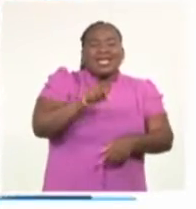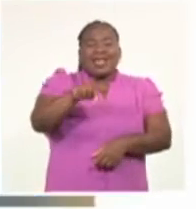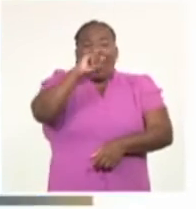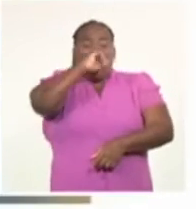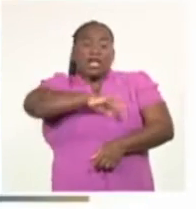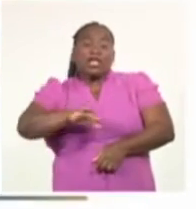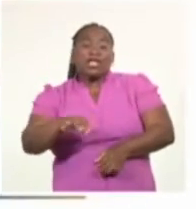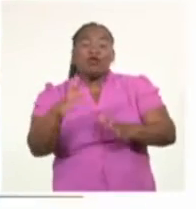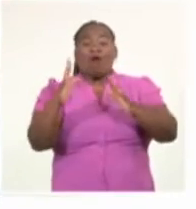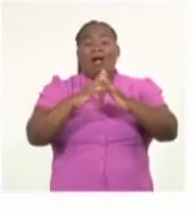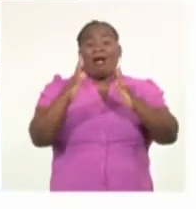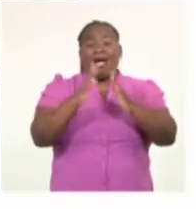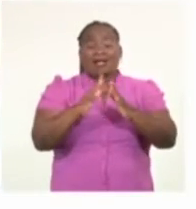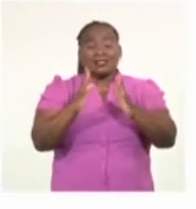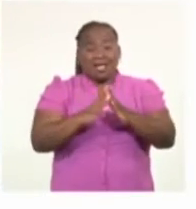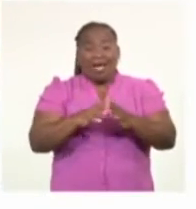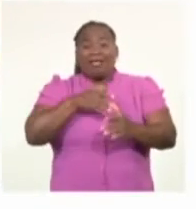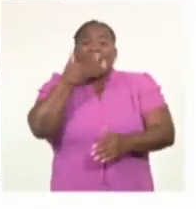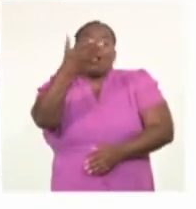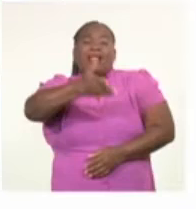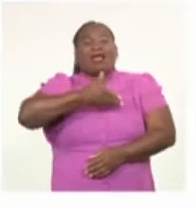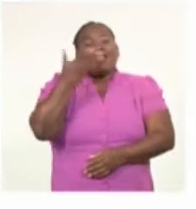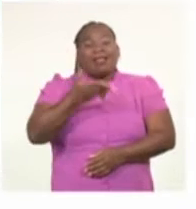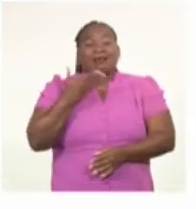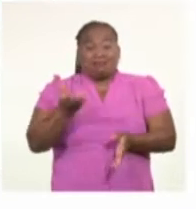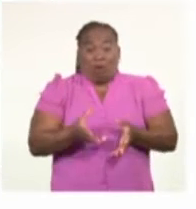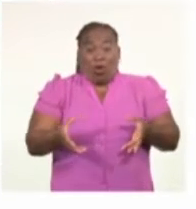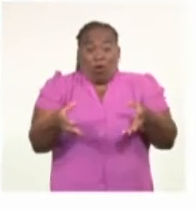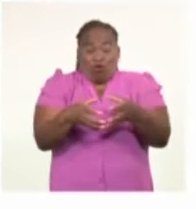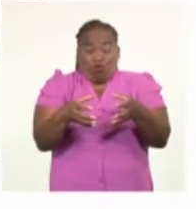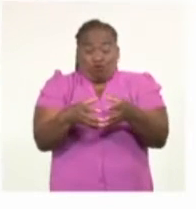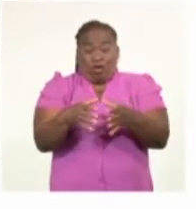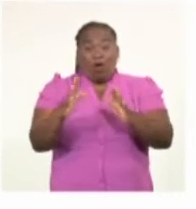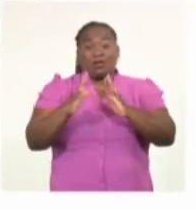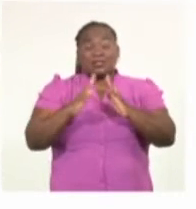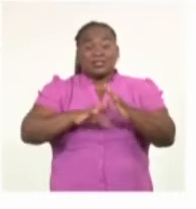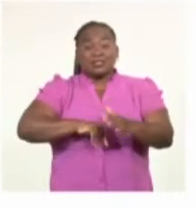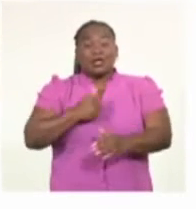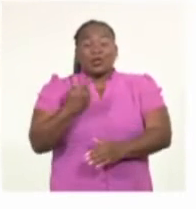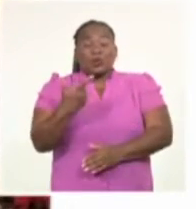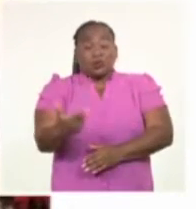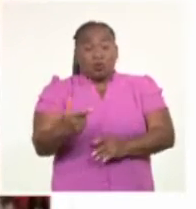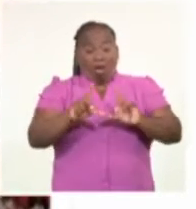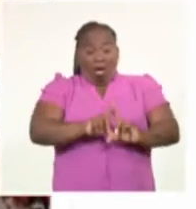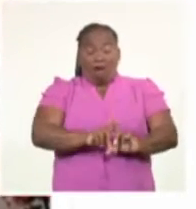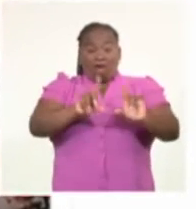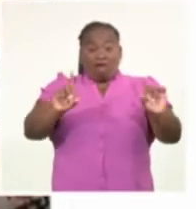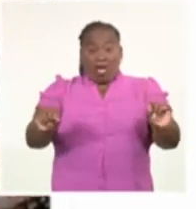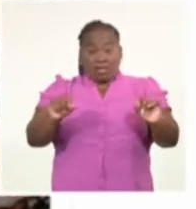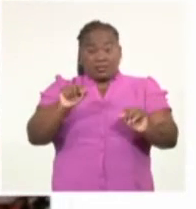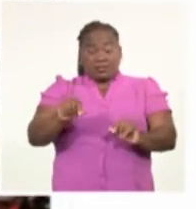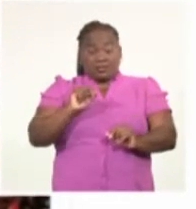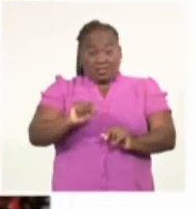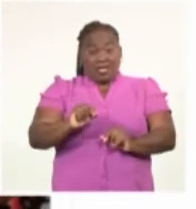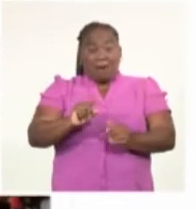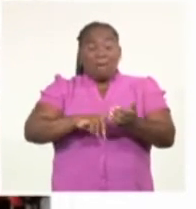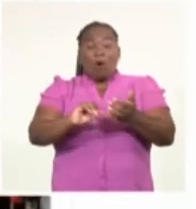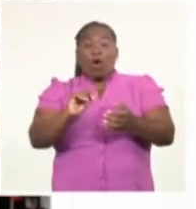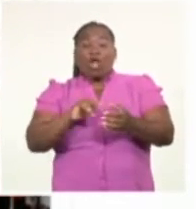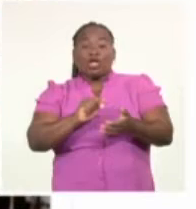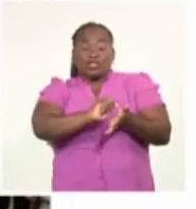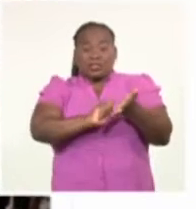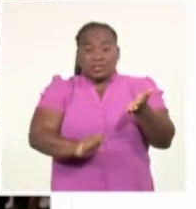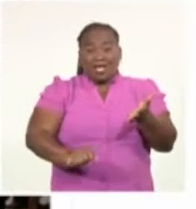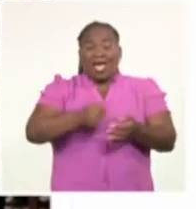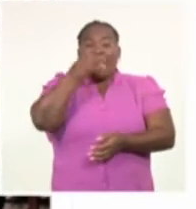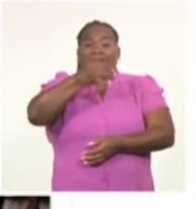10ª de Mayabeque, mientras que el Consejo Nacional de Casas de Cultura resalta la frase de la intelectual cubana Graciela Pogolotti, que